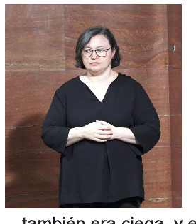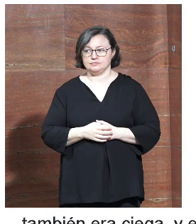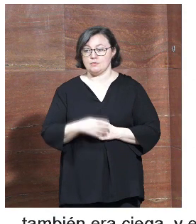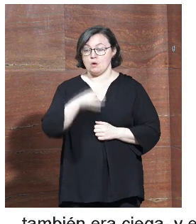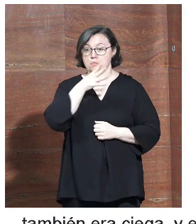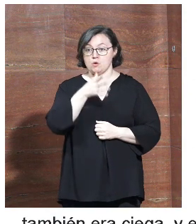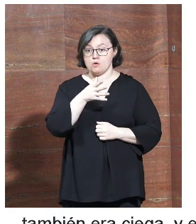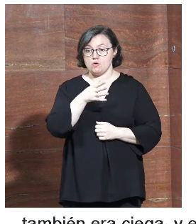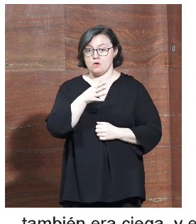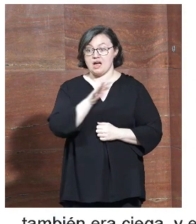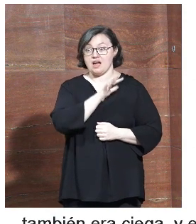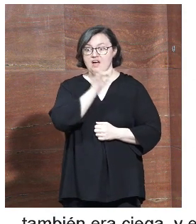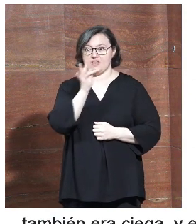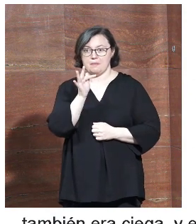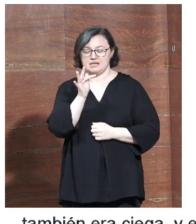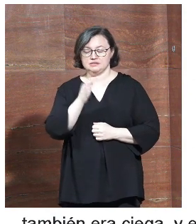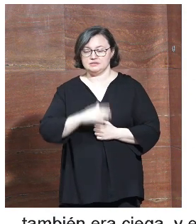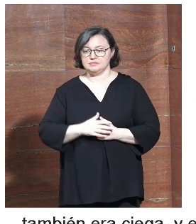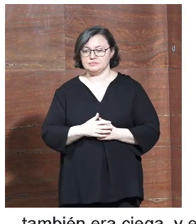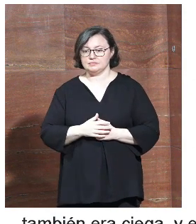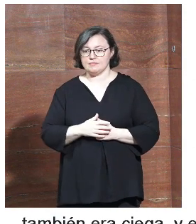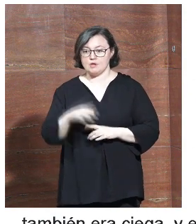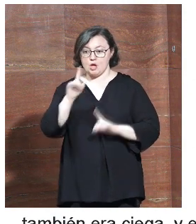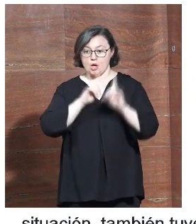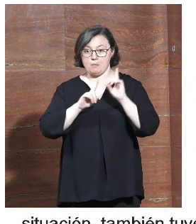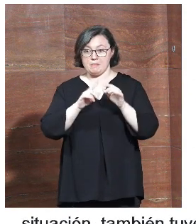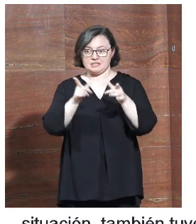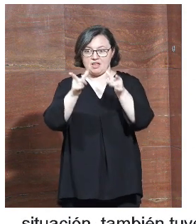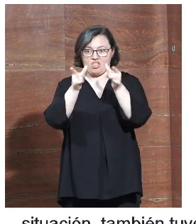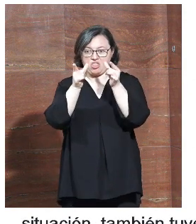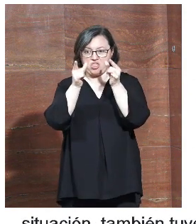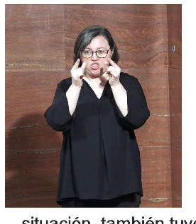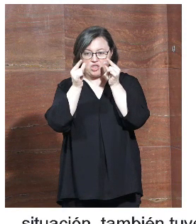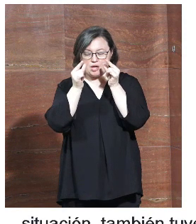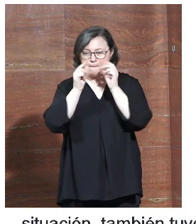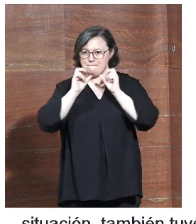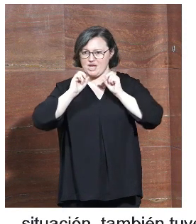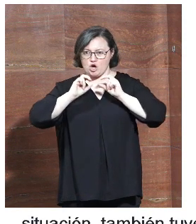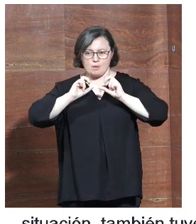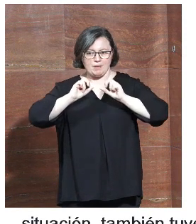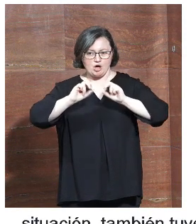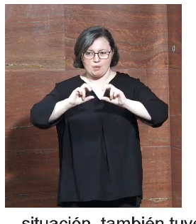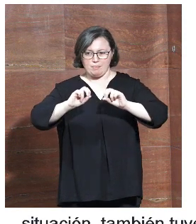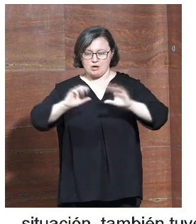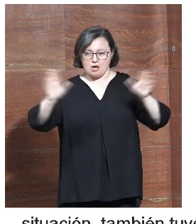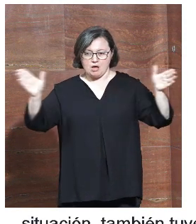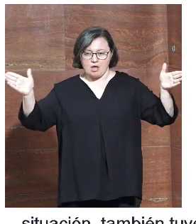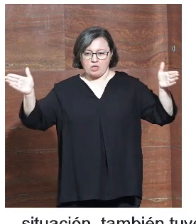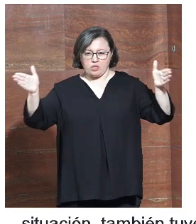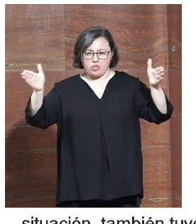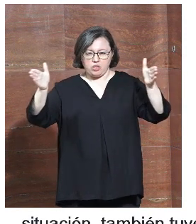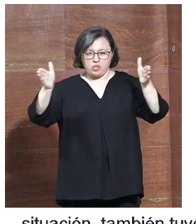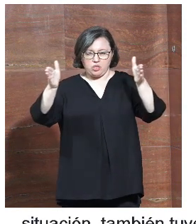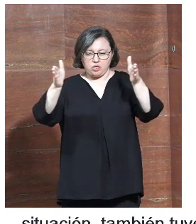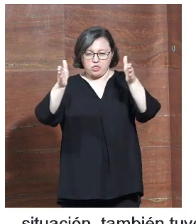porque además mis problemas de visión iban empeorando, mi campo visual se iba